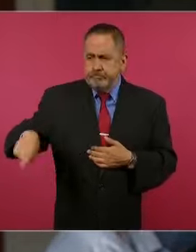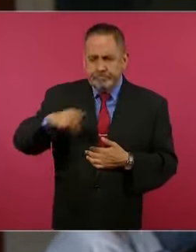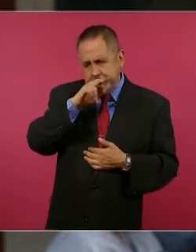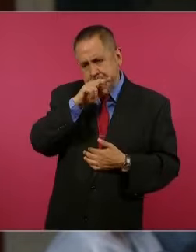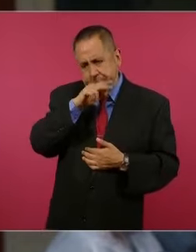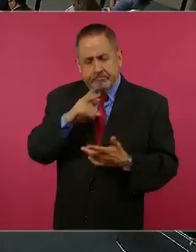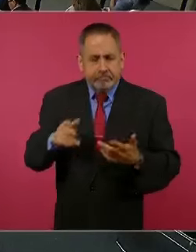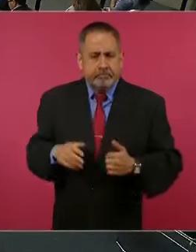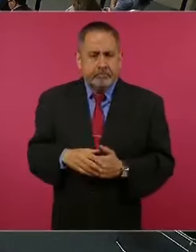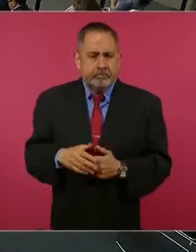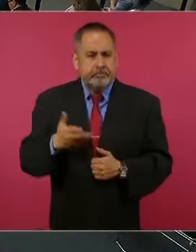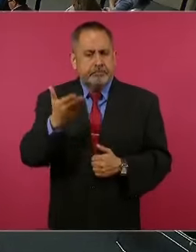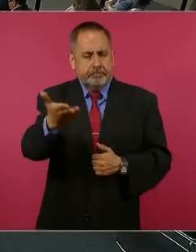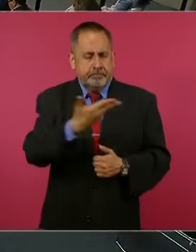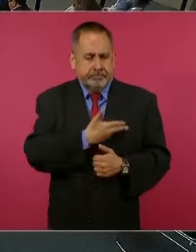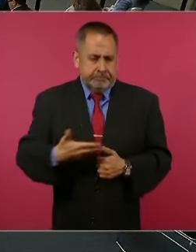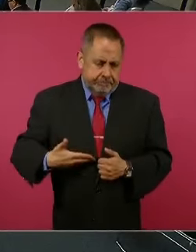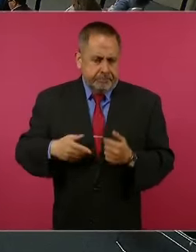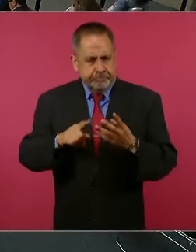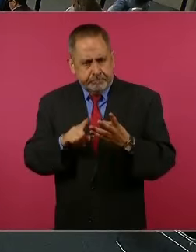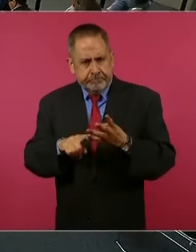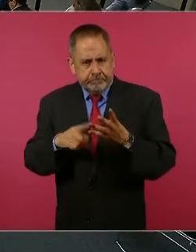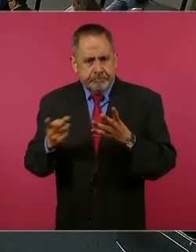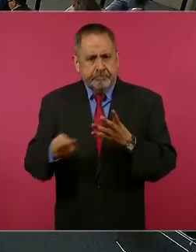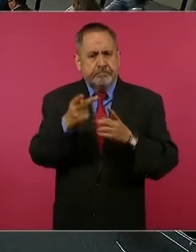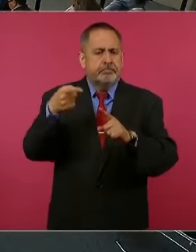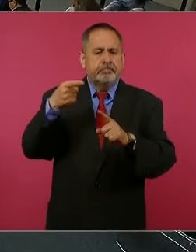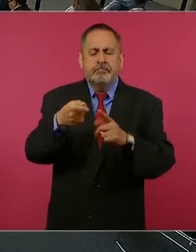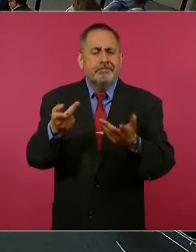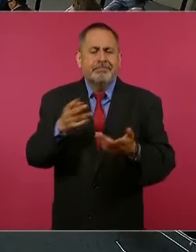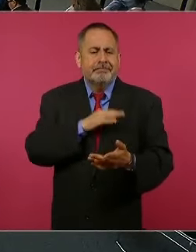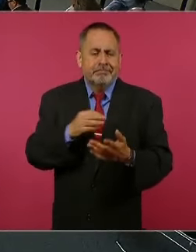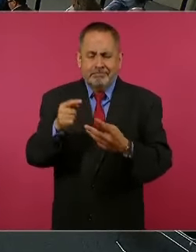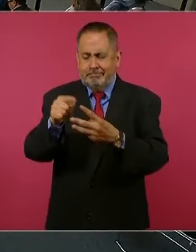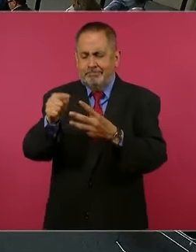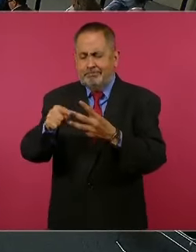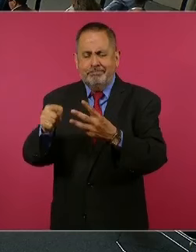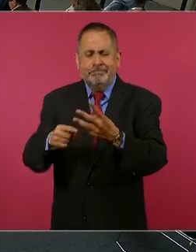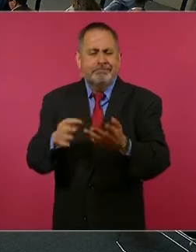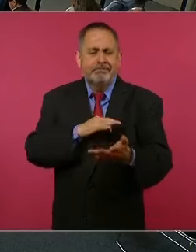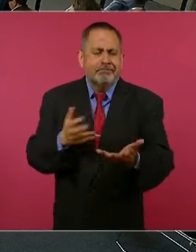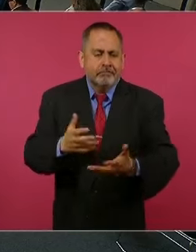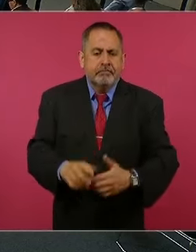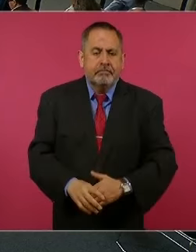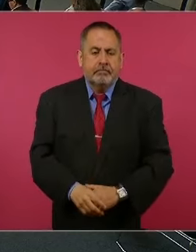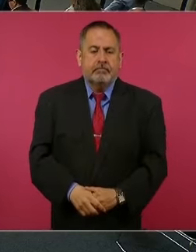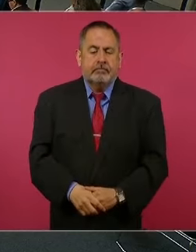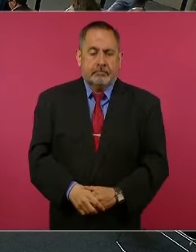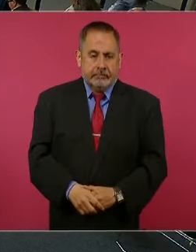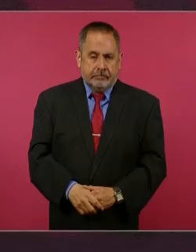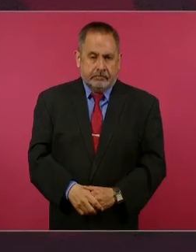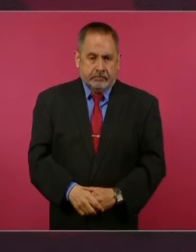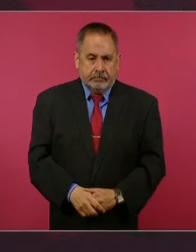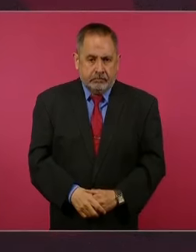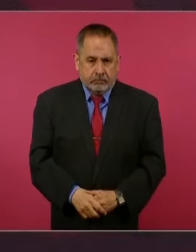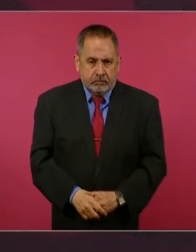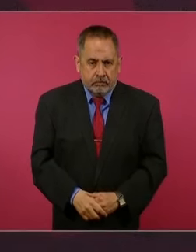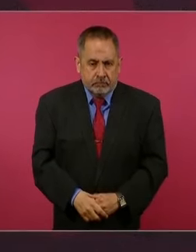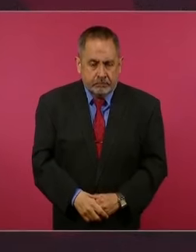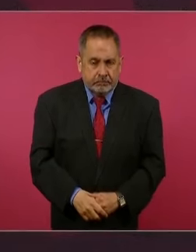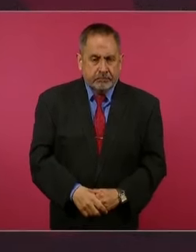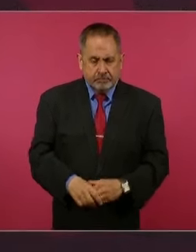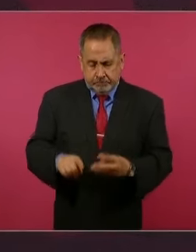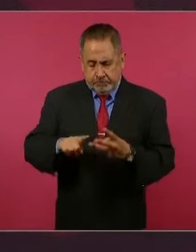preocupante señor presidente bueno preguntarle en particular Qué se puede hacer en estas tres situaciones Bueno este esto